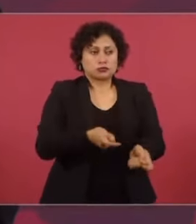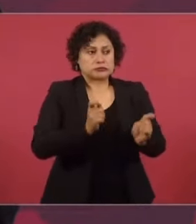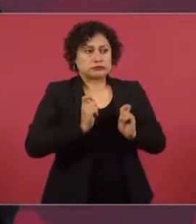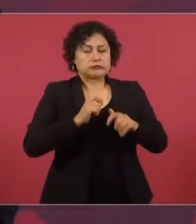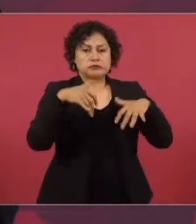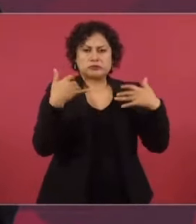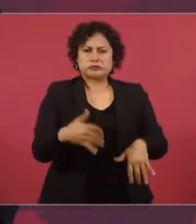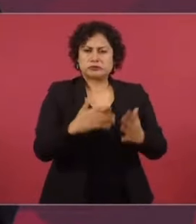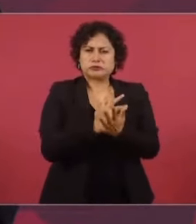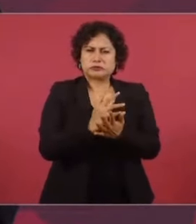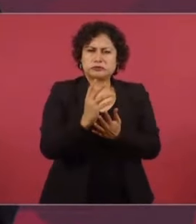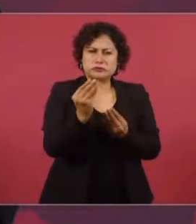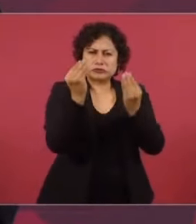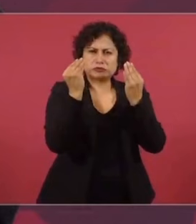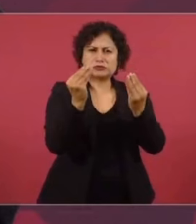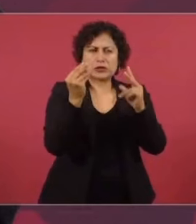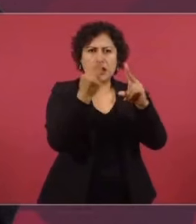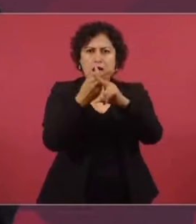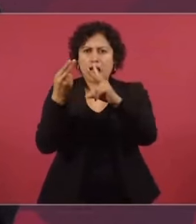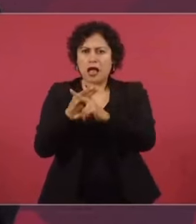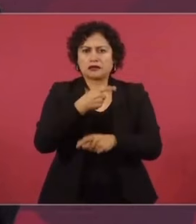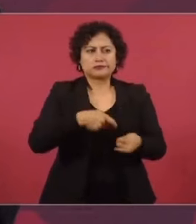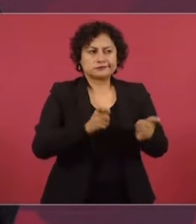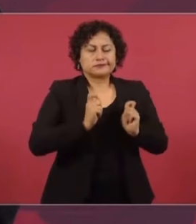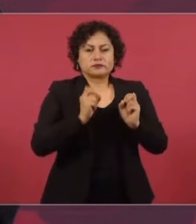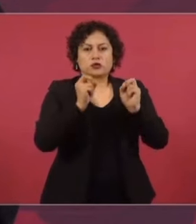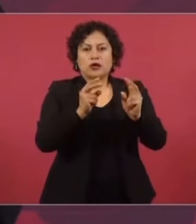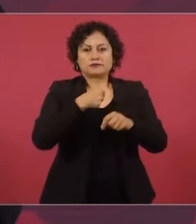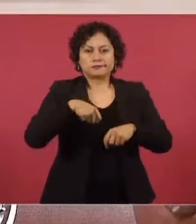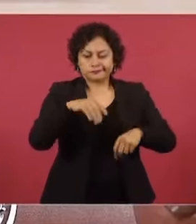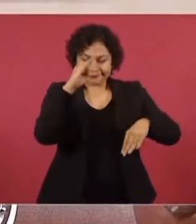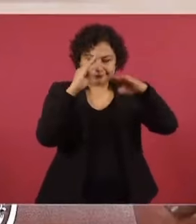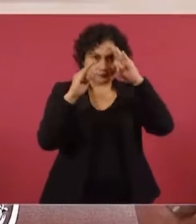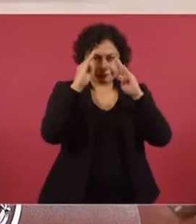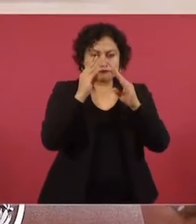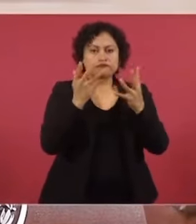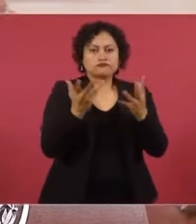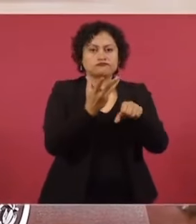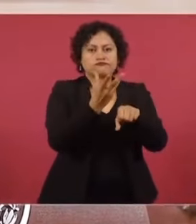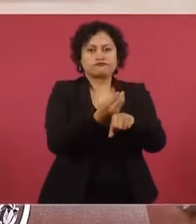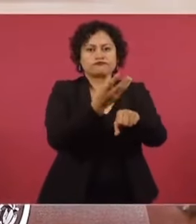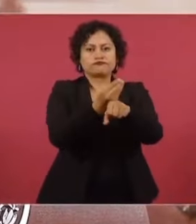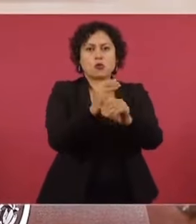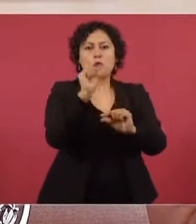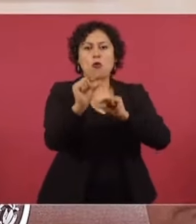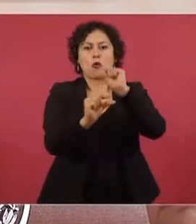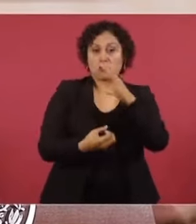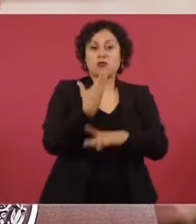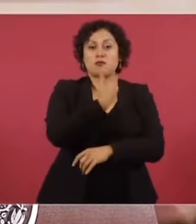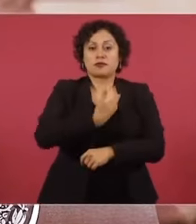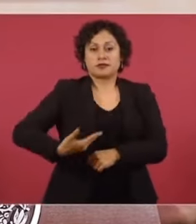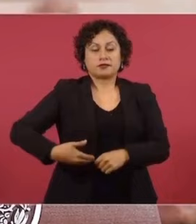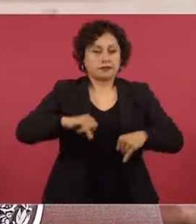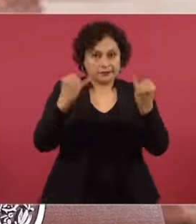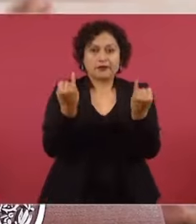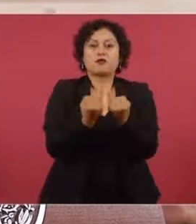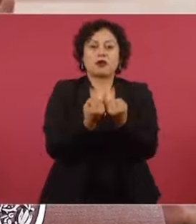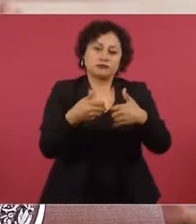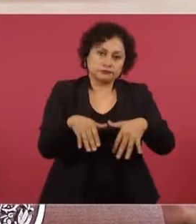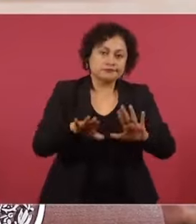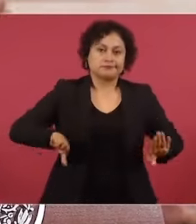homicidios. Ahí vamos bajando. Y va a seguir bajando si continúa la misma política, que creo que va a continuar, de